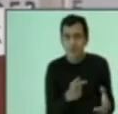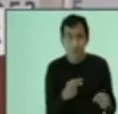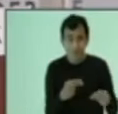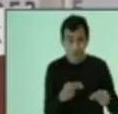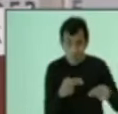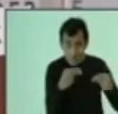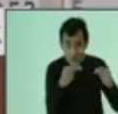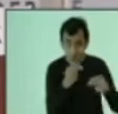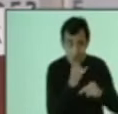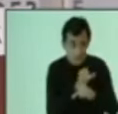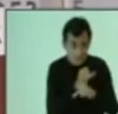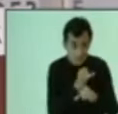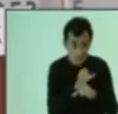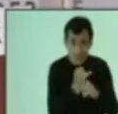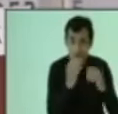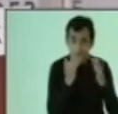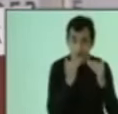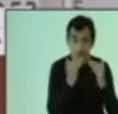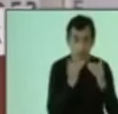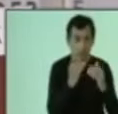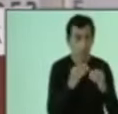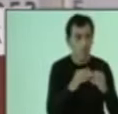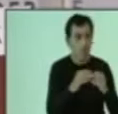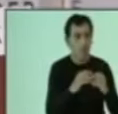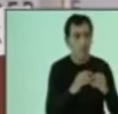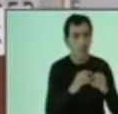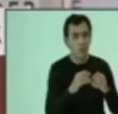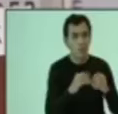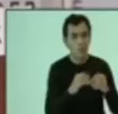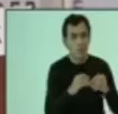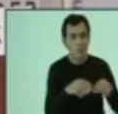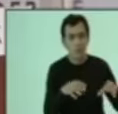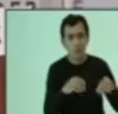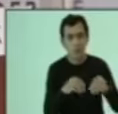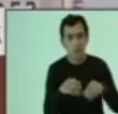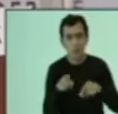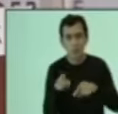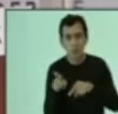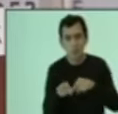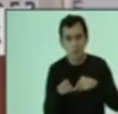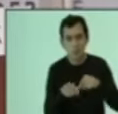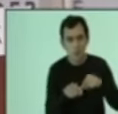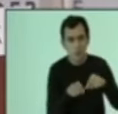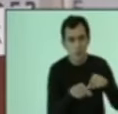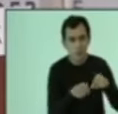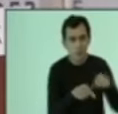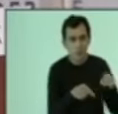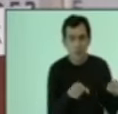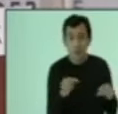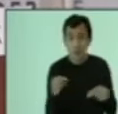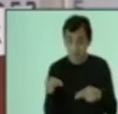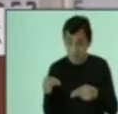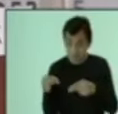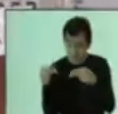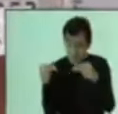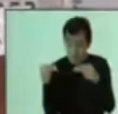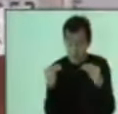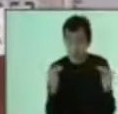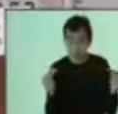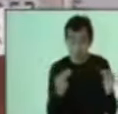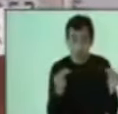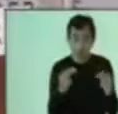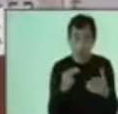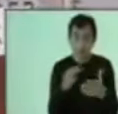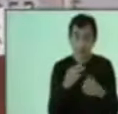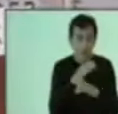plataforma digital comenzaban a desaparecer paulatinamente. Por tal motivo, empresas muy pequeñas tenían que ofertar